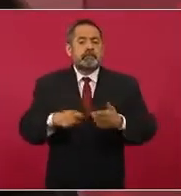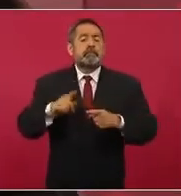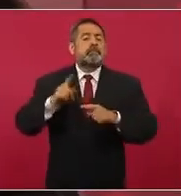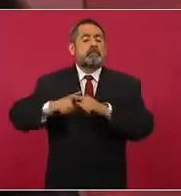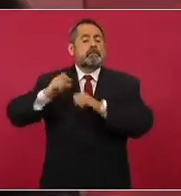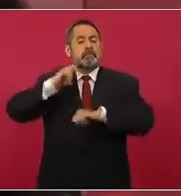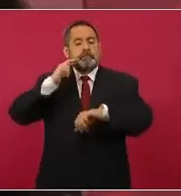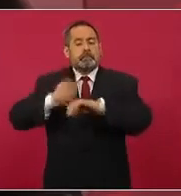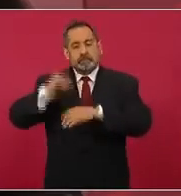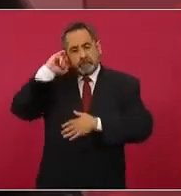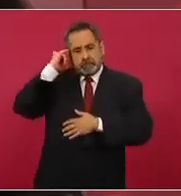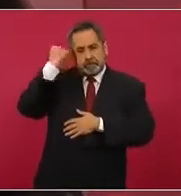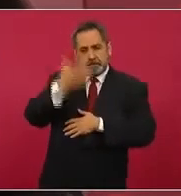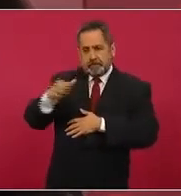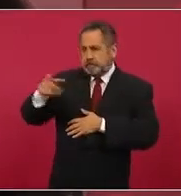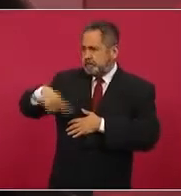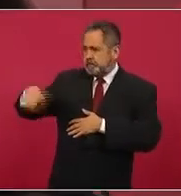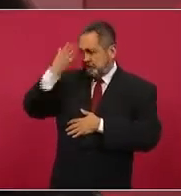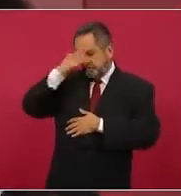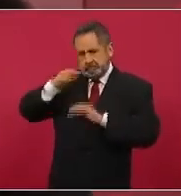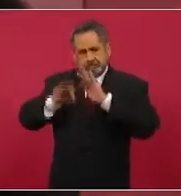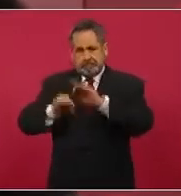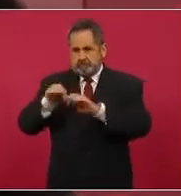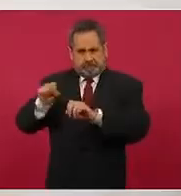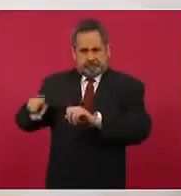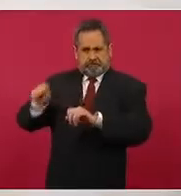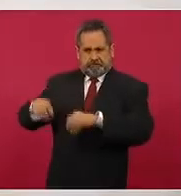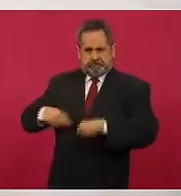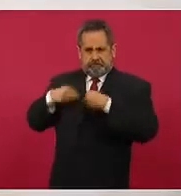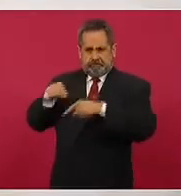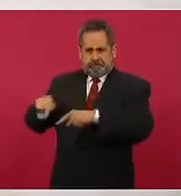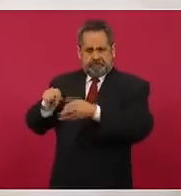campesinos de la región.